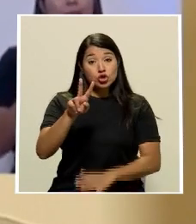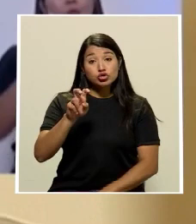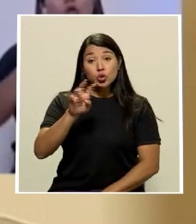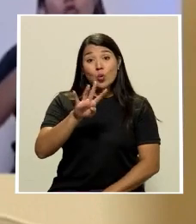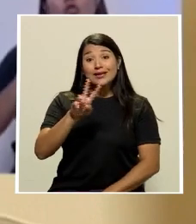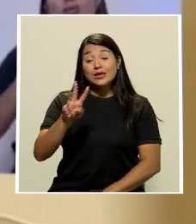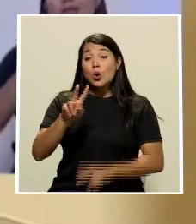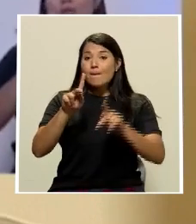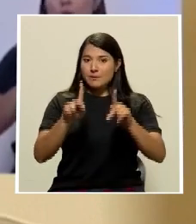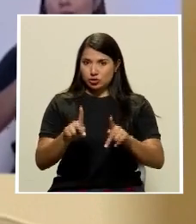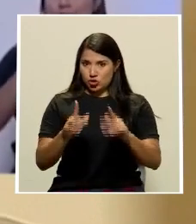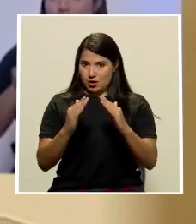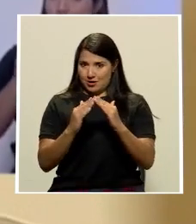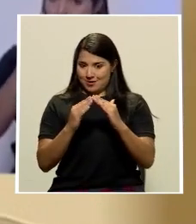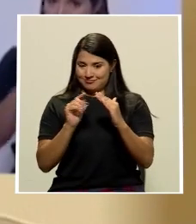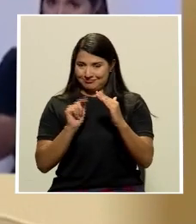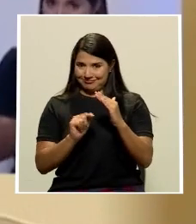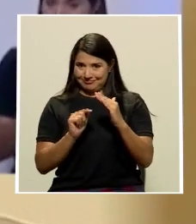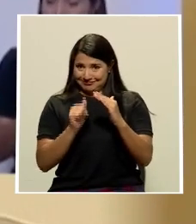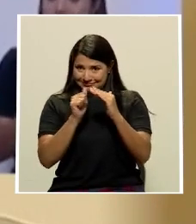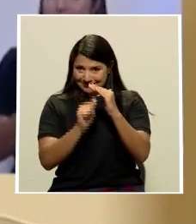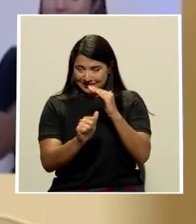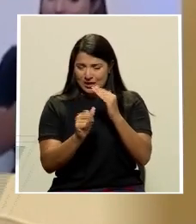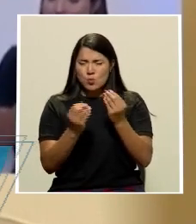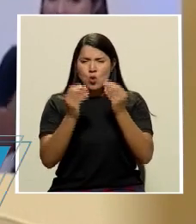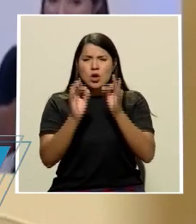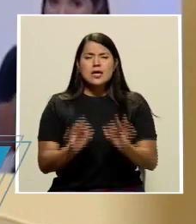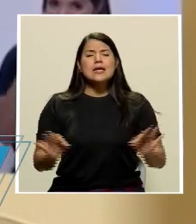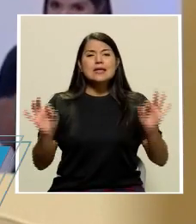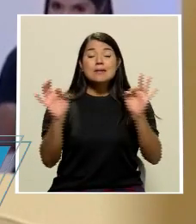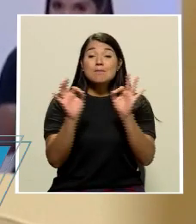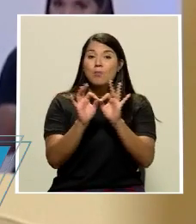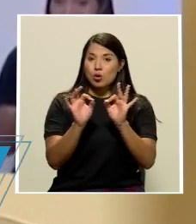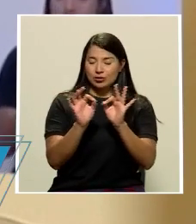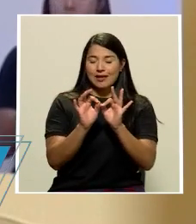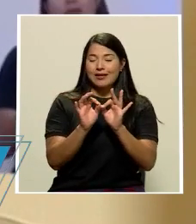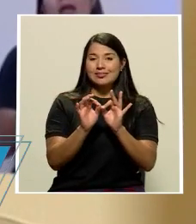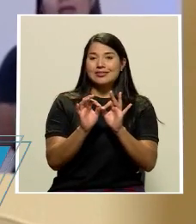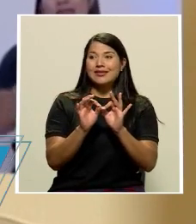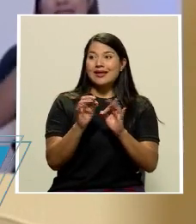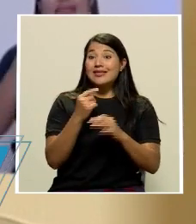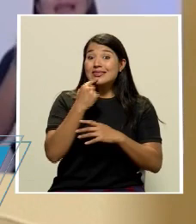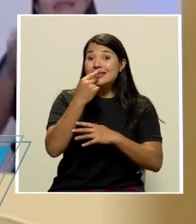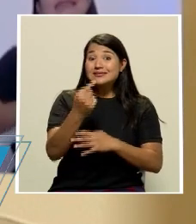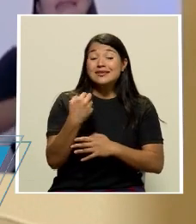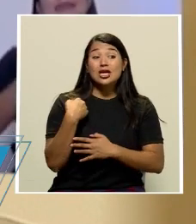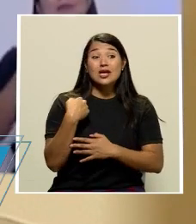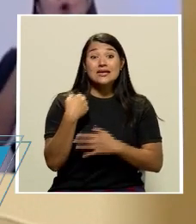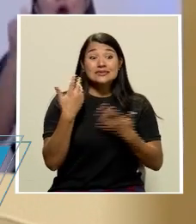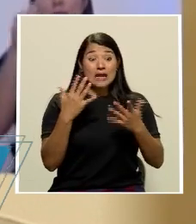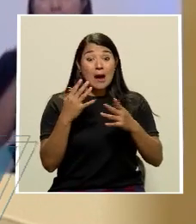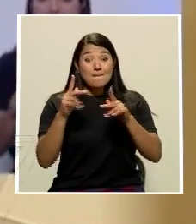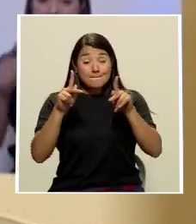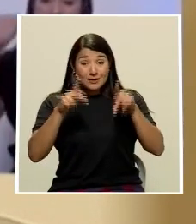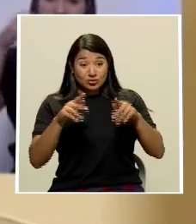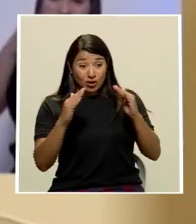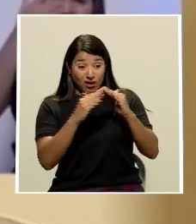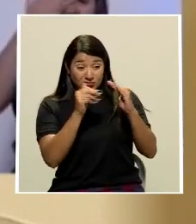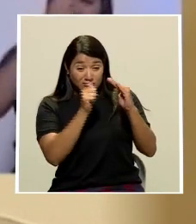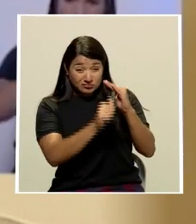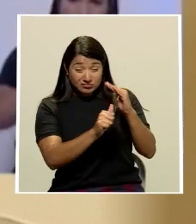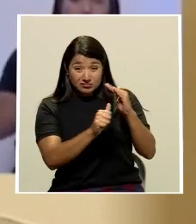estos albergues. Es importante mencionar que en la atención de albergues positivos hemos logrado la recuperación de